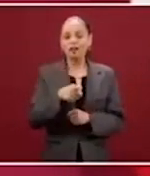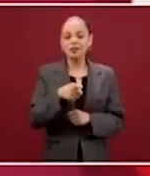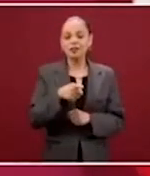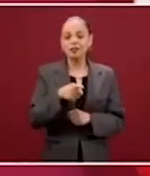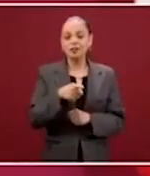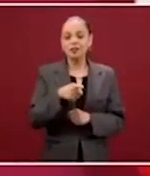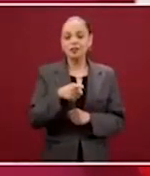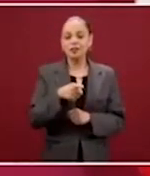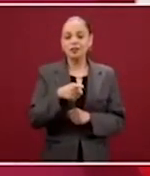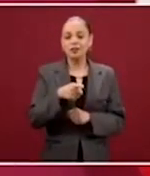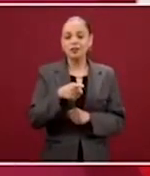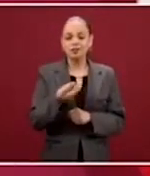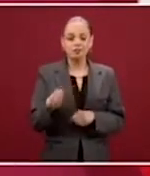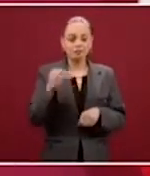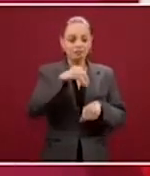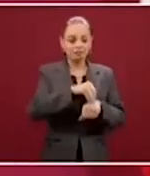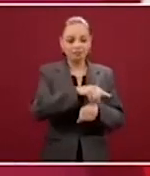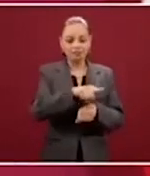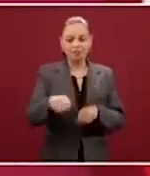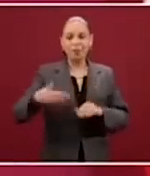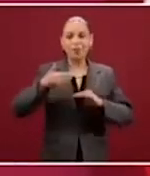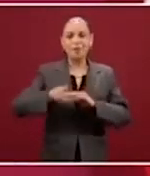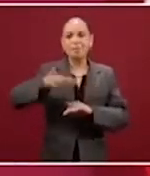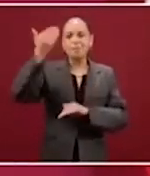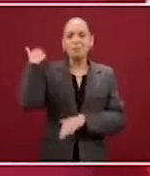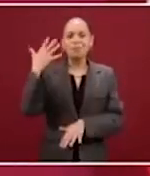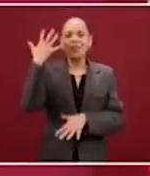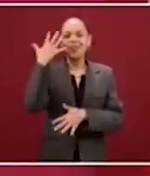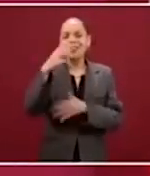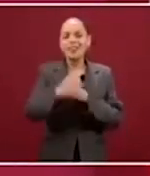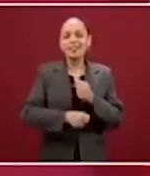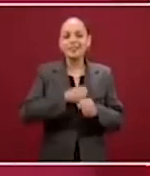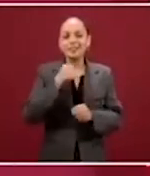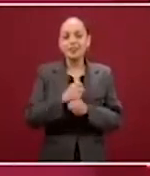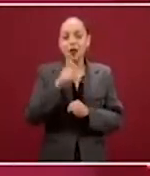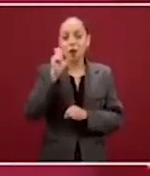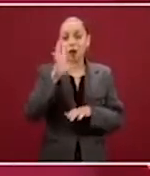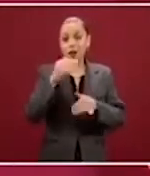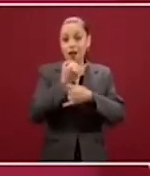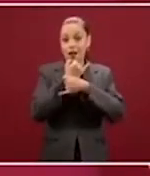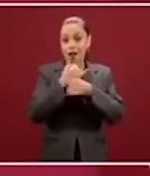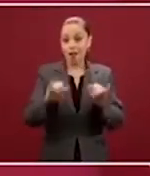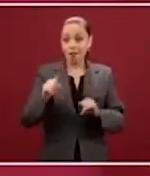hace como 10 años, cuando se inauguró el edificio del Senado,